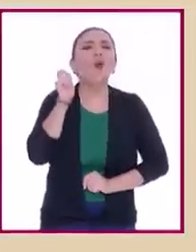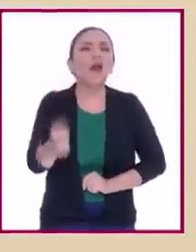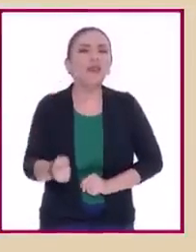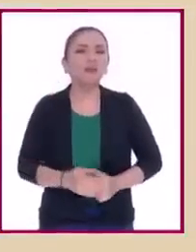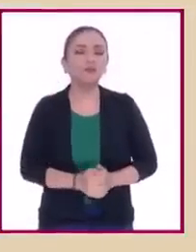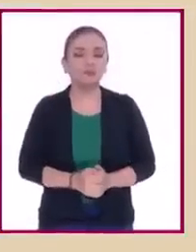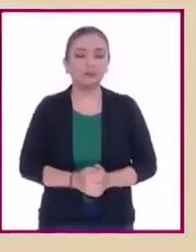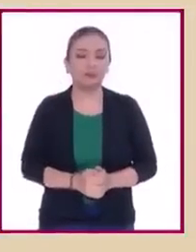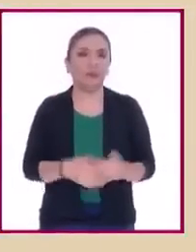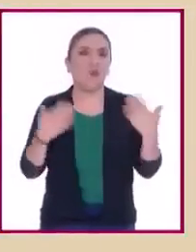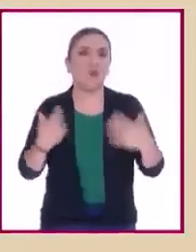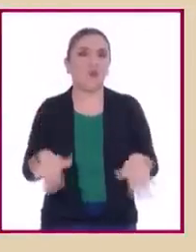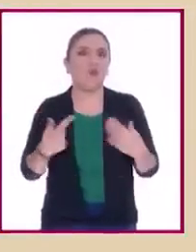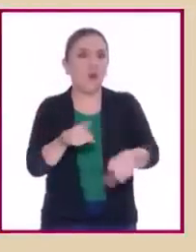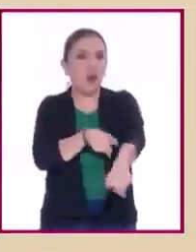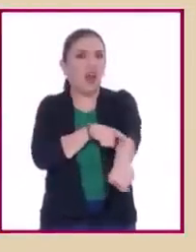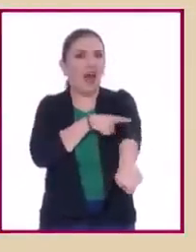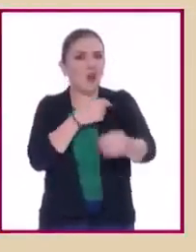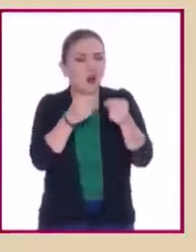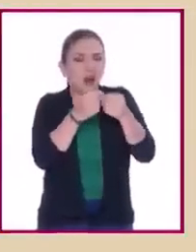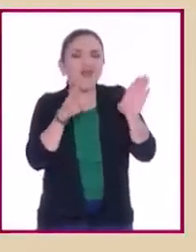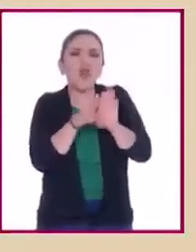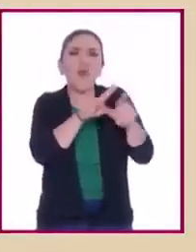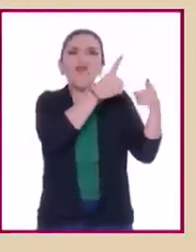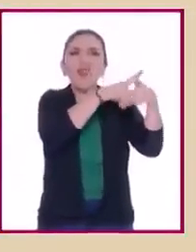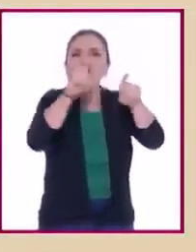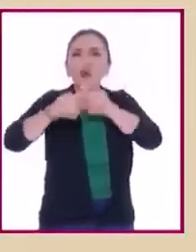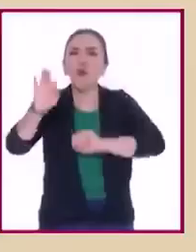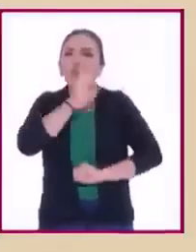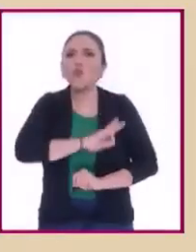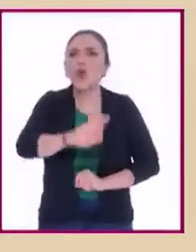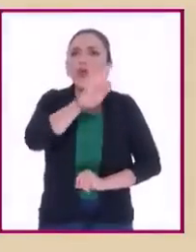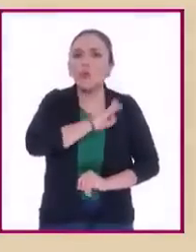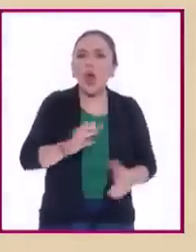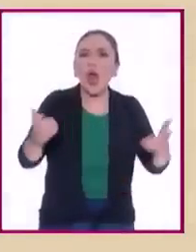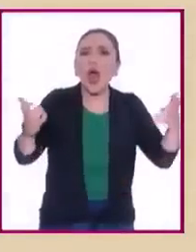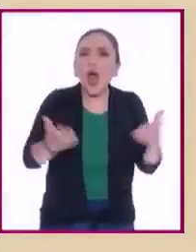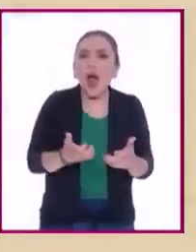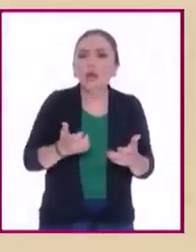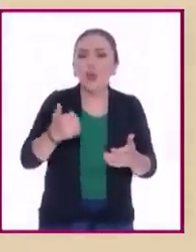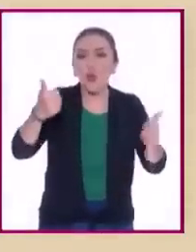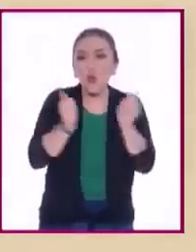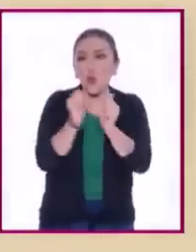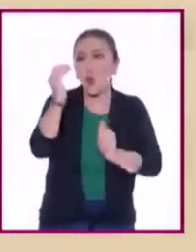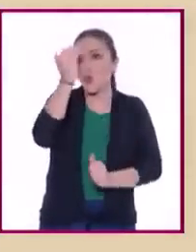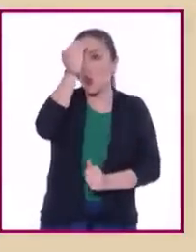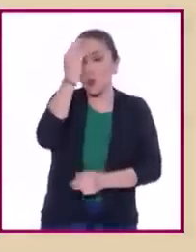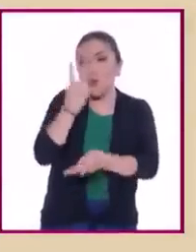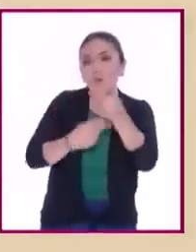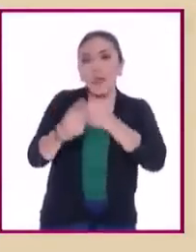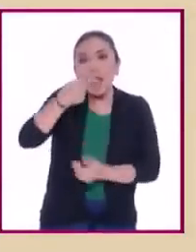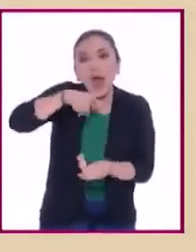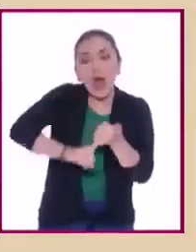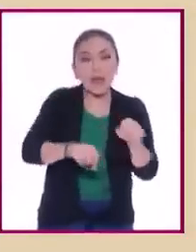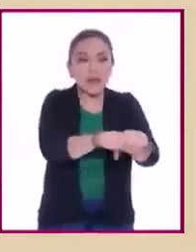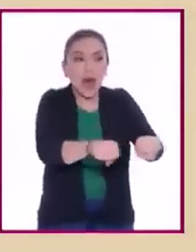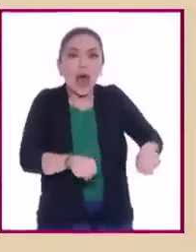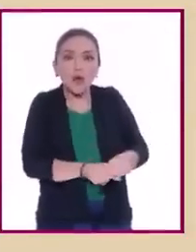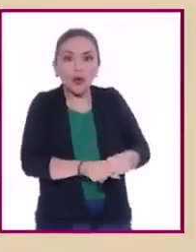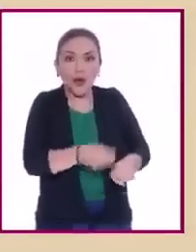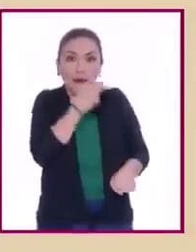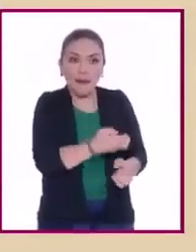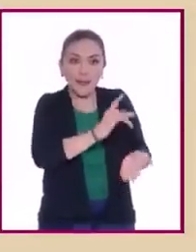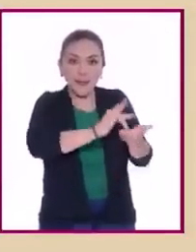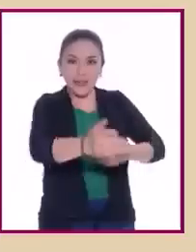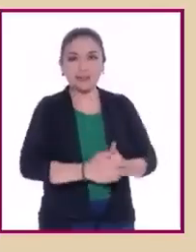ilustración es demasiado amplio son todos los alcances que puede tener el conocimiento que se genera dentro del aula